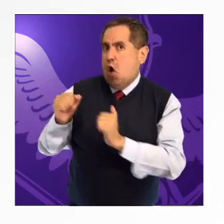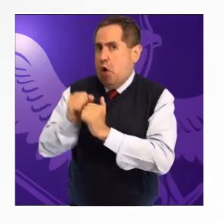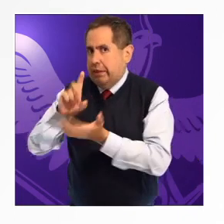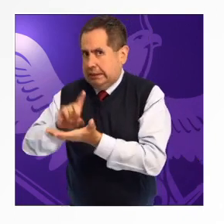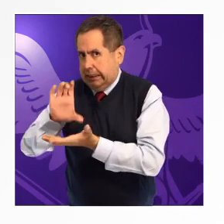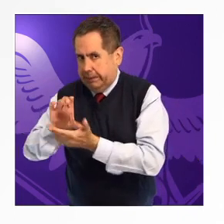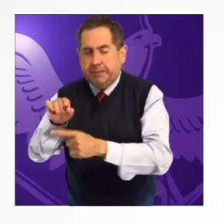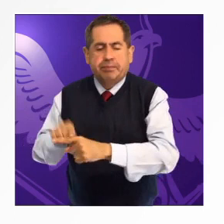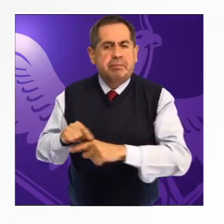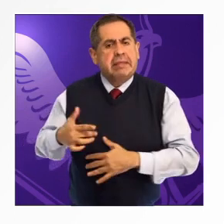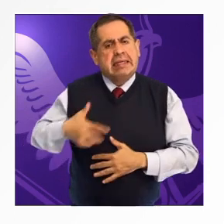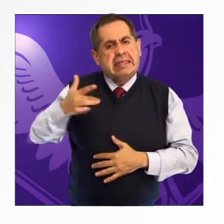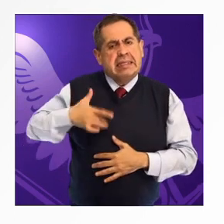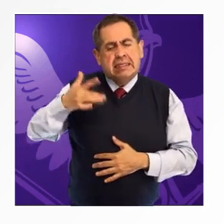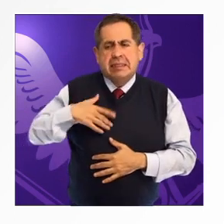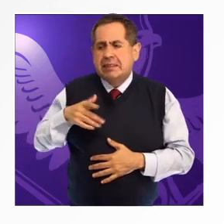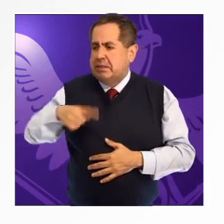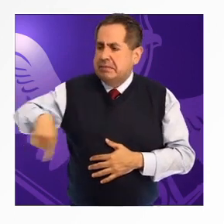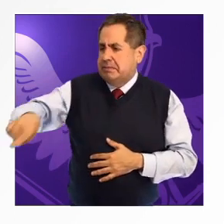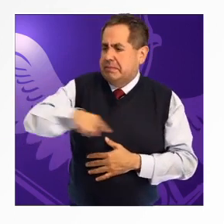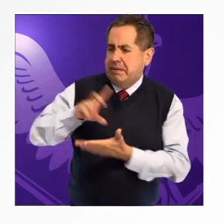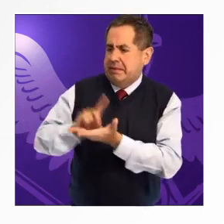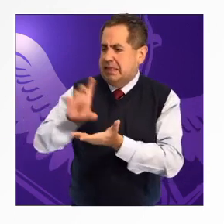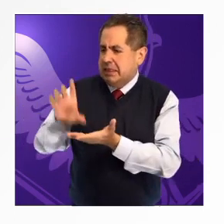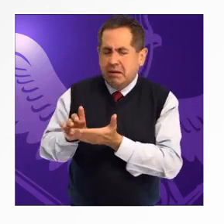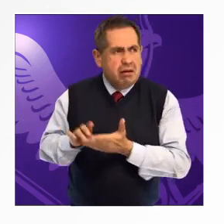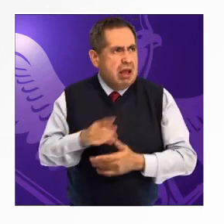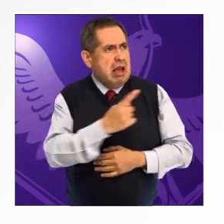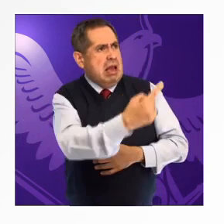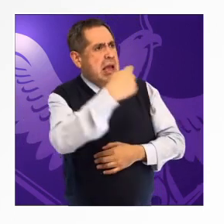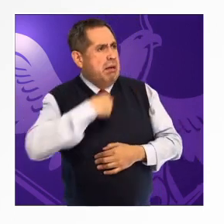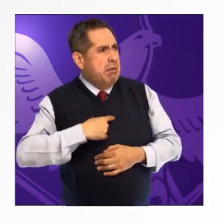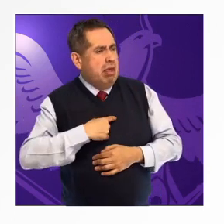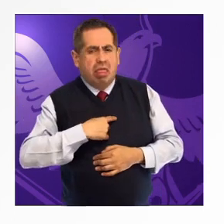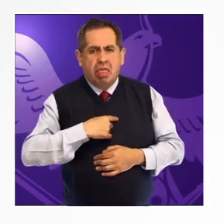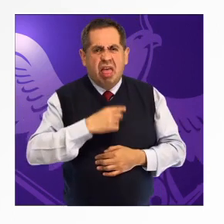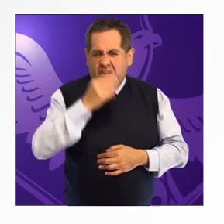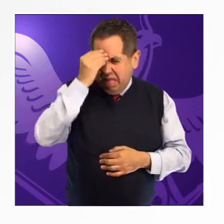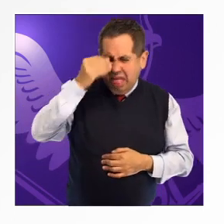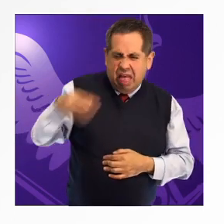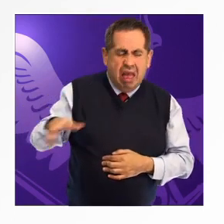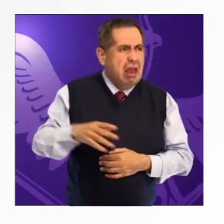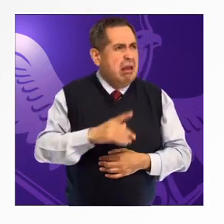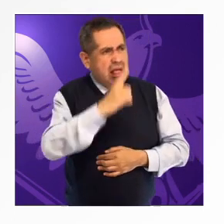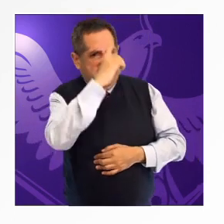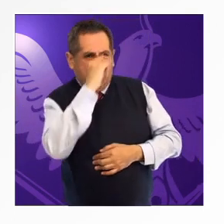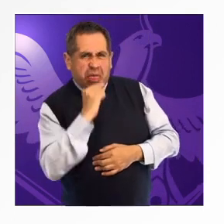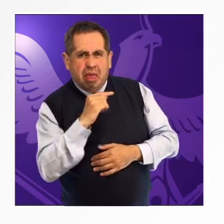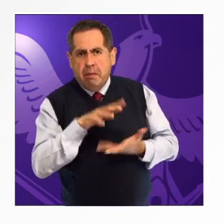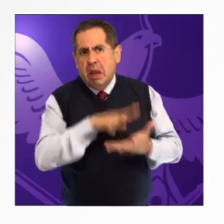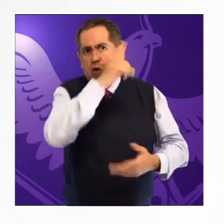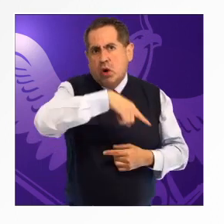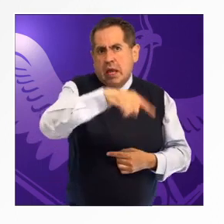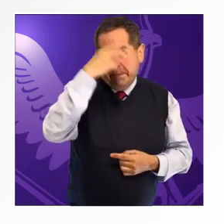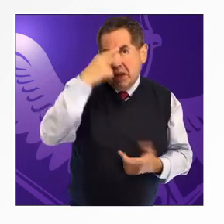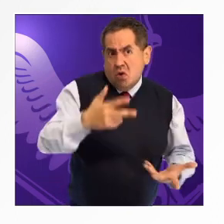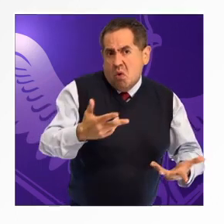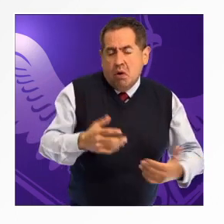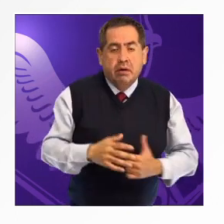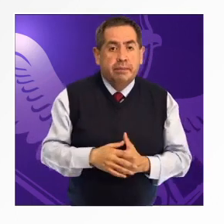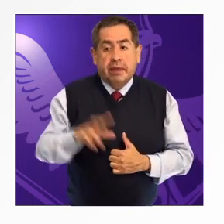discapacidad sienten que las personas con discapacidad son tratadas con desprecio por la mayoría de la gente en México.